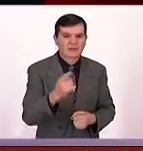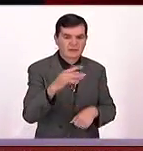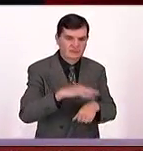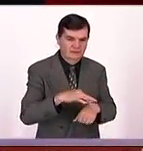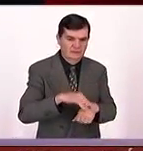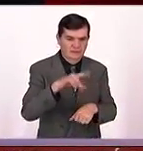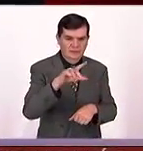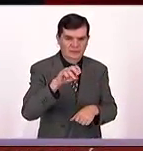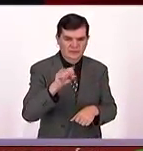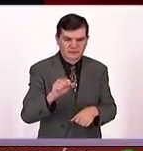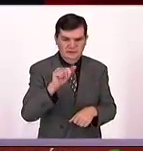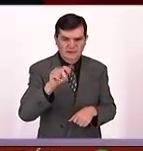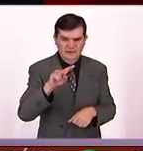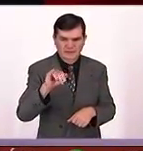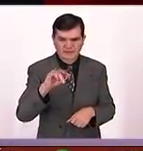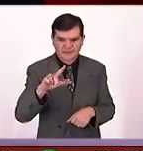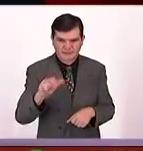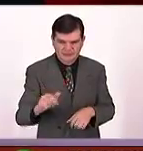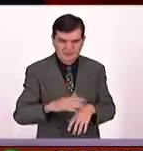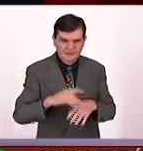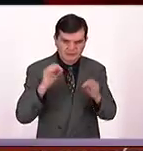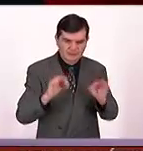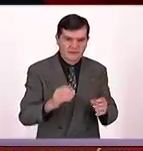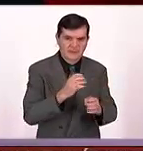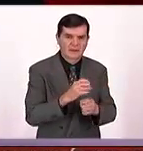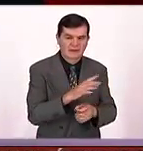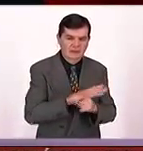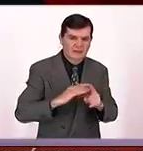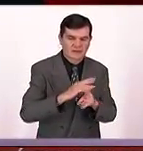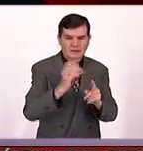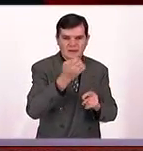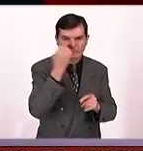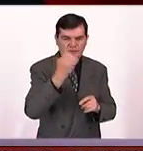doctor Luis Ávila, coordinador de la licenciatura en Ecología en la